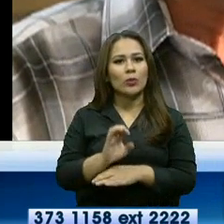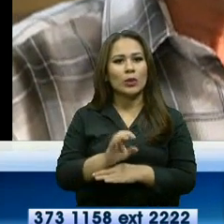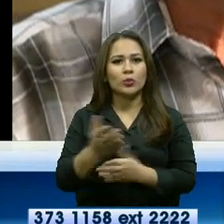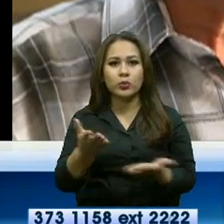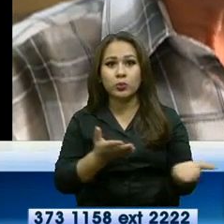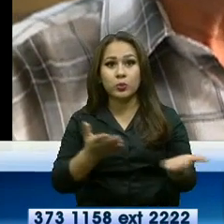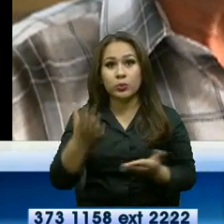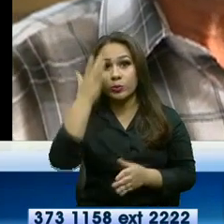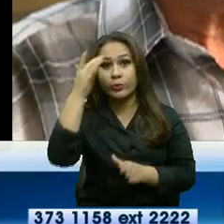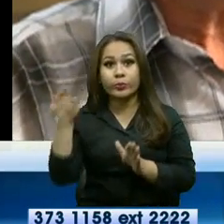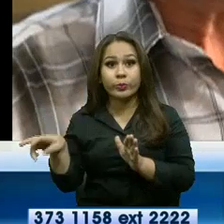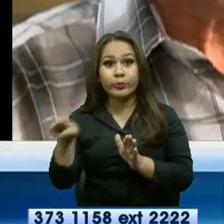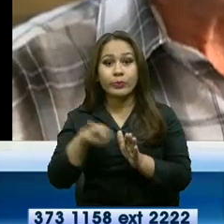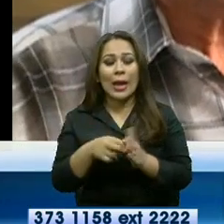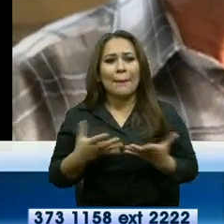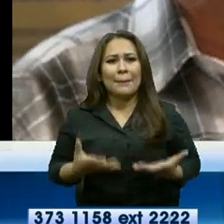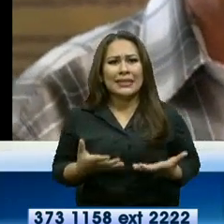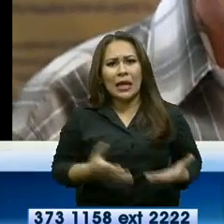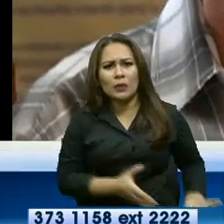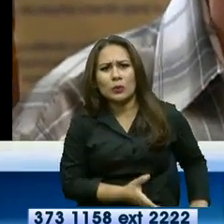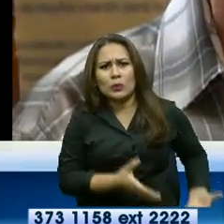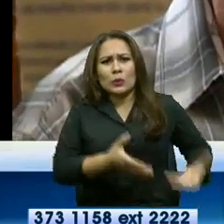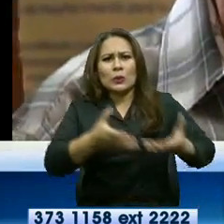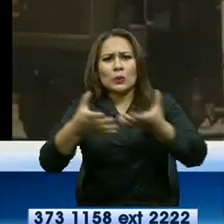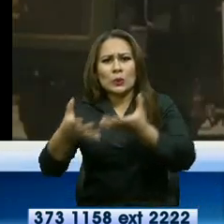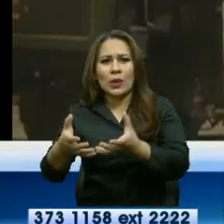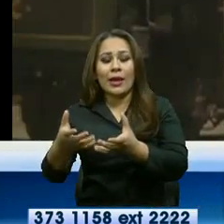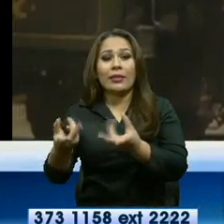porque se transportaba la carga pesada y pasajeros.